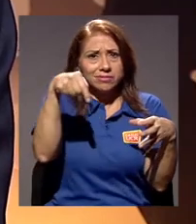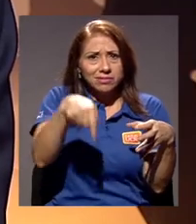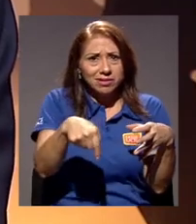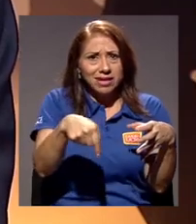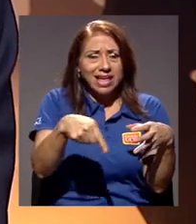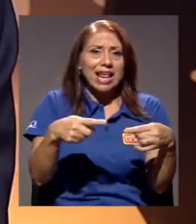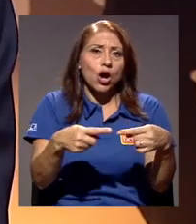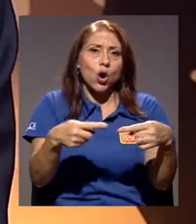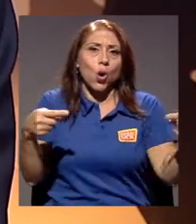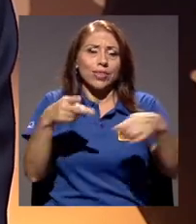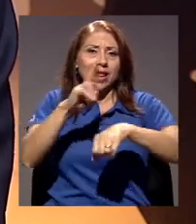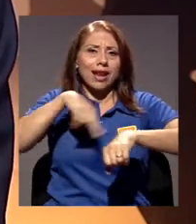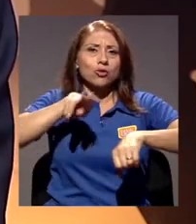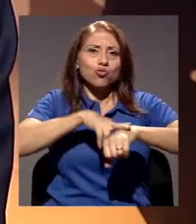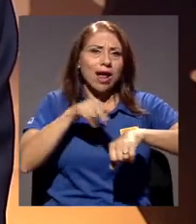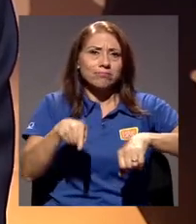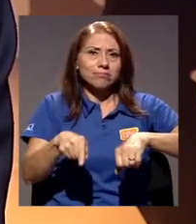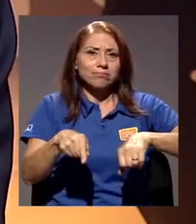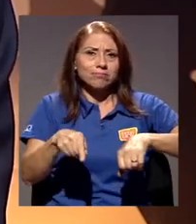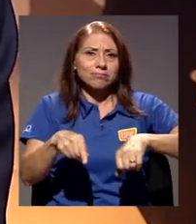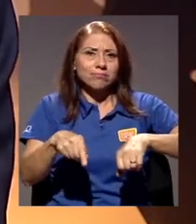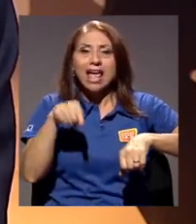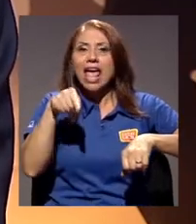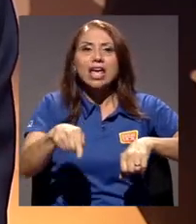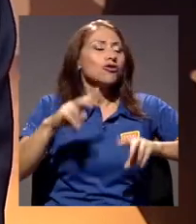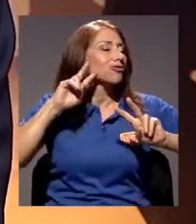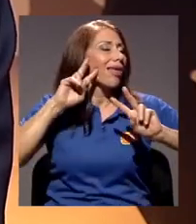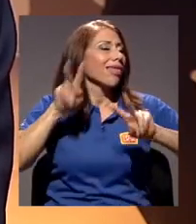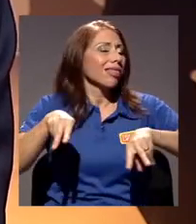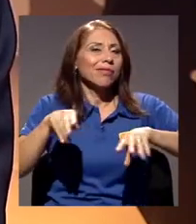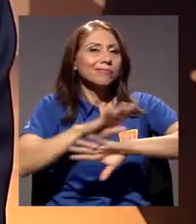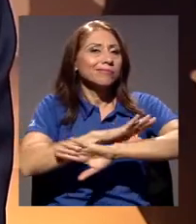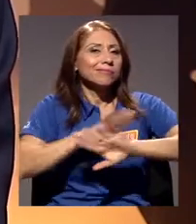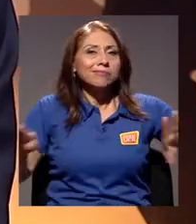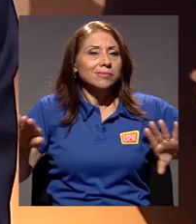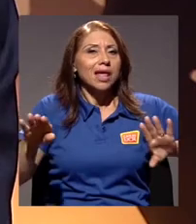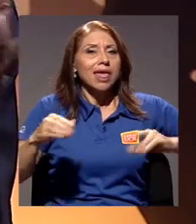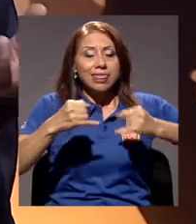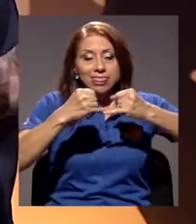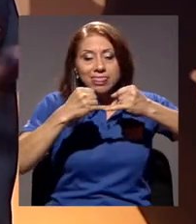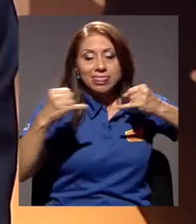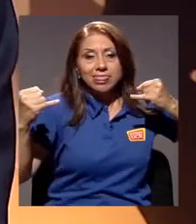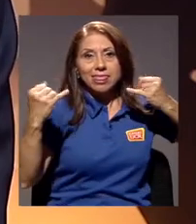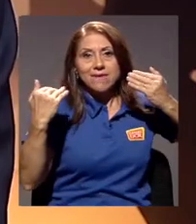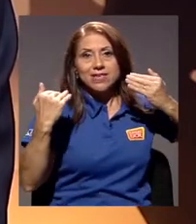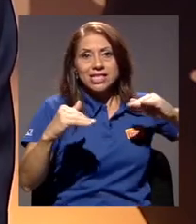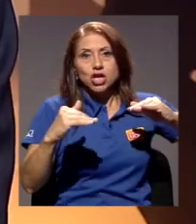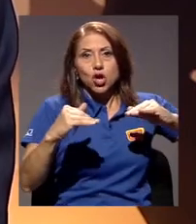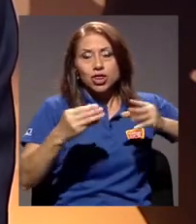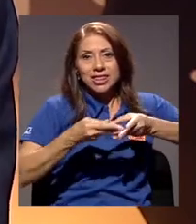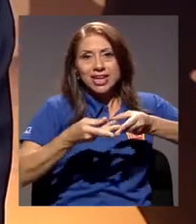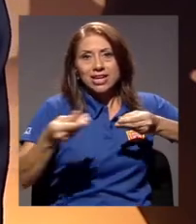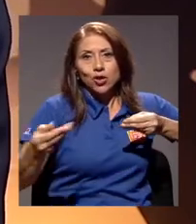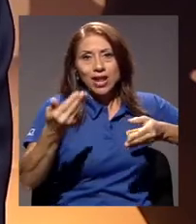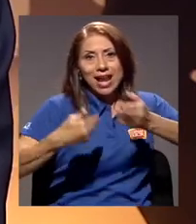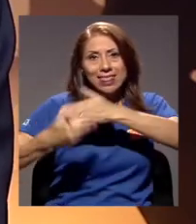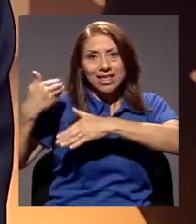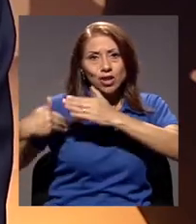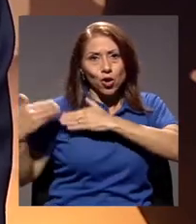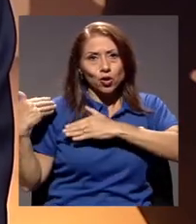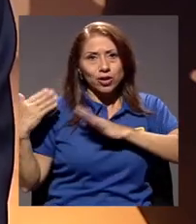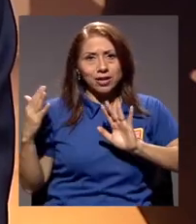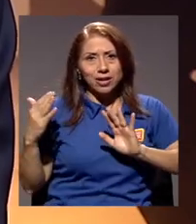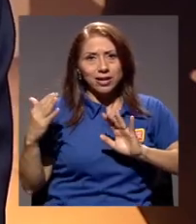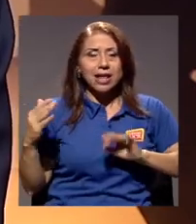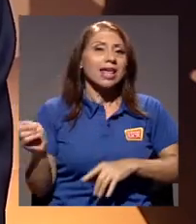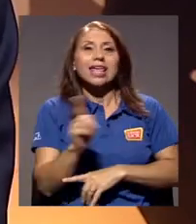era contra natura así no tenía en cuenta ni la división territorial anterior que no era